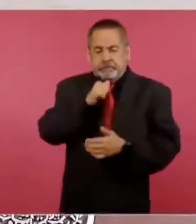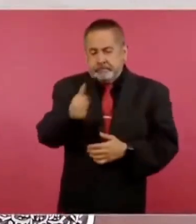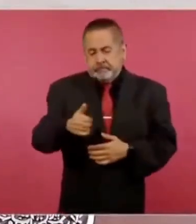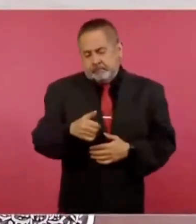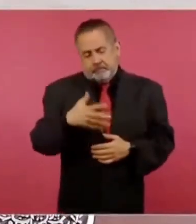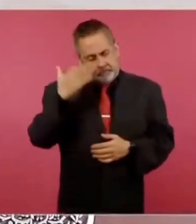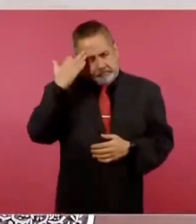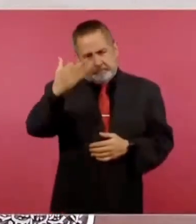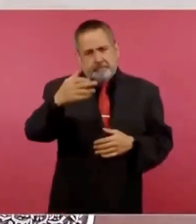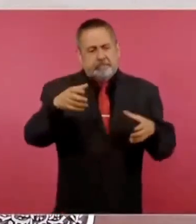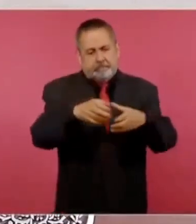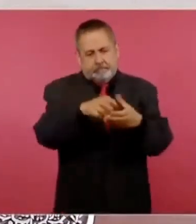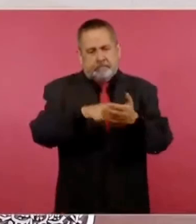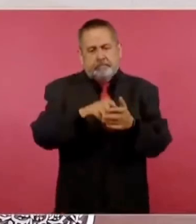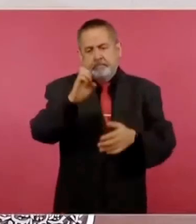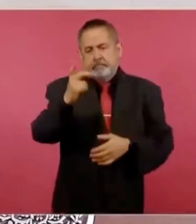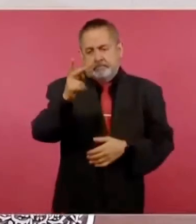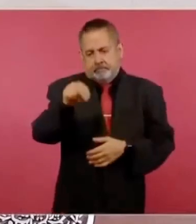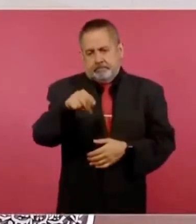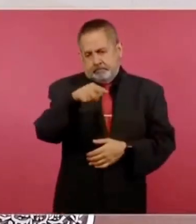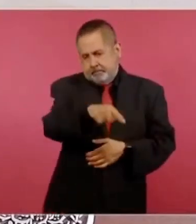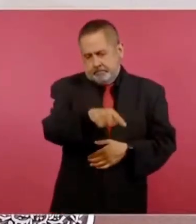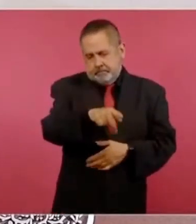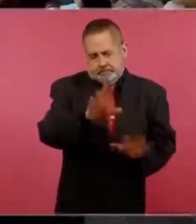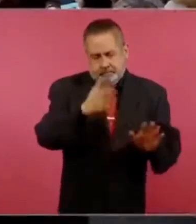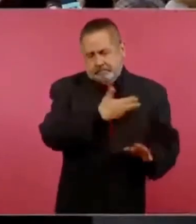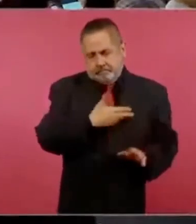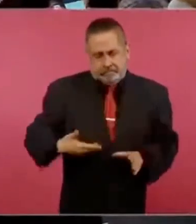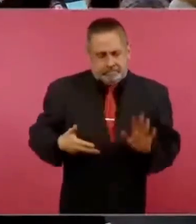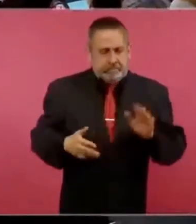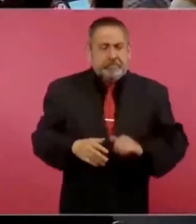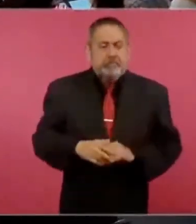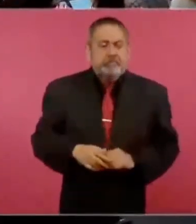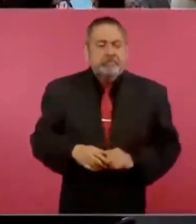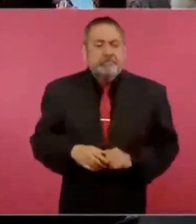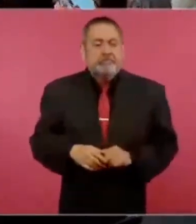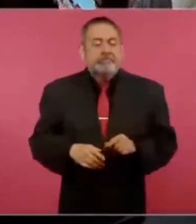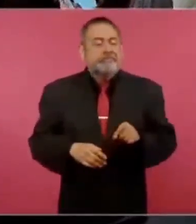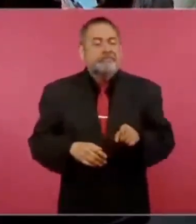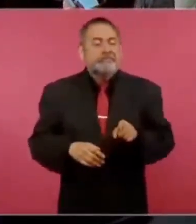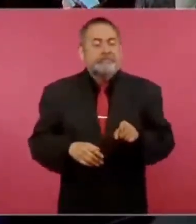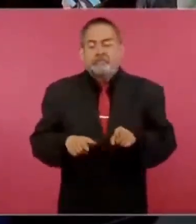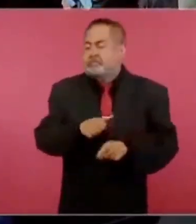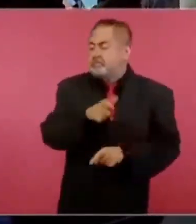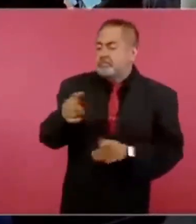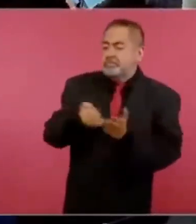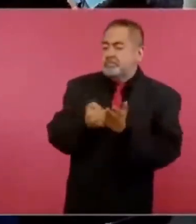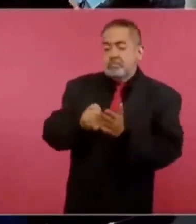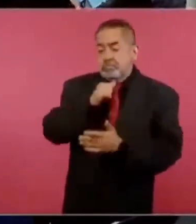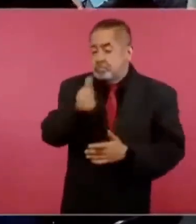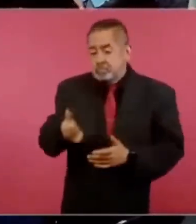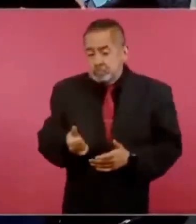durante el periodo del presidente Peña y del